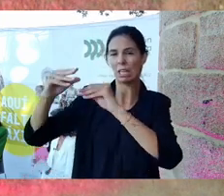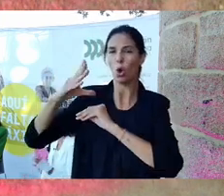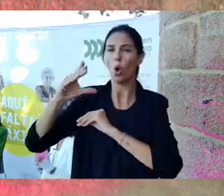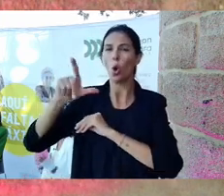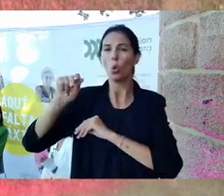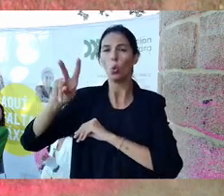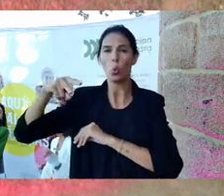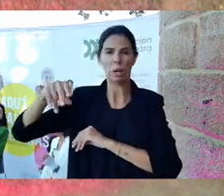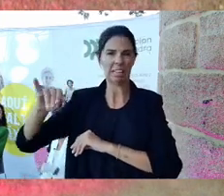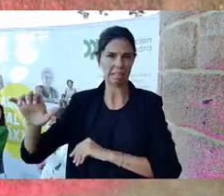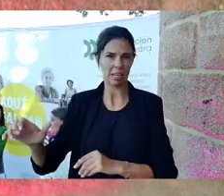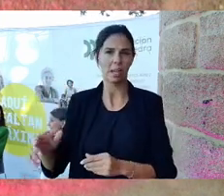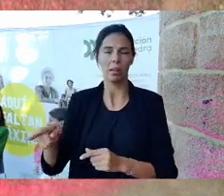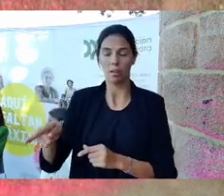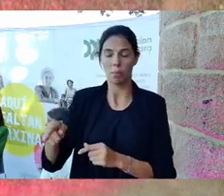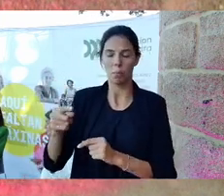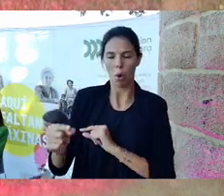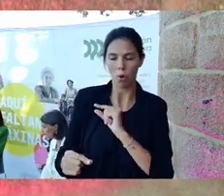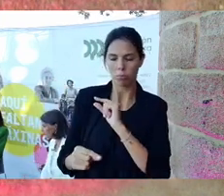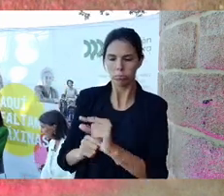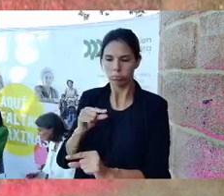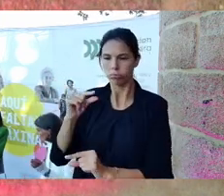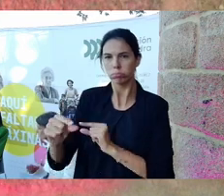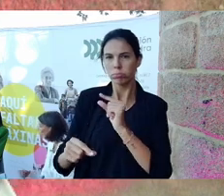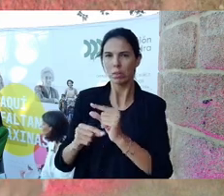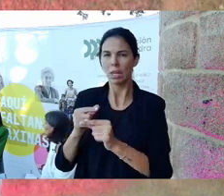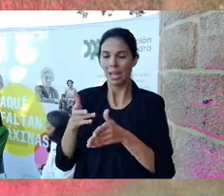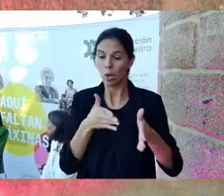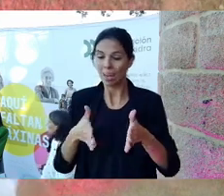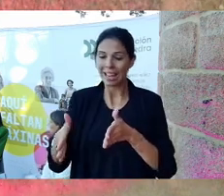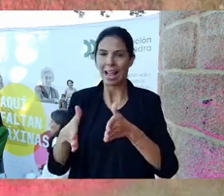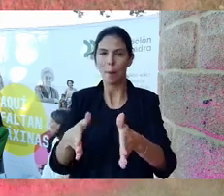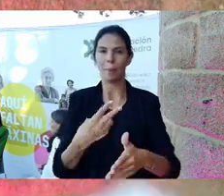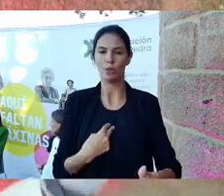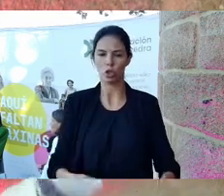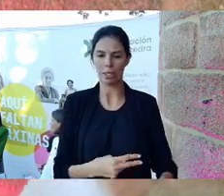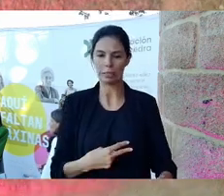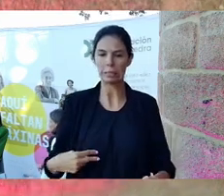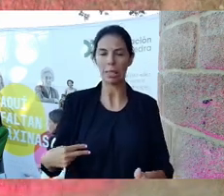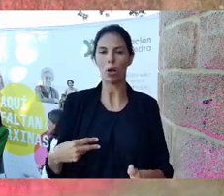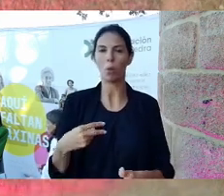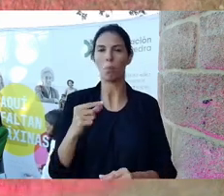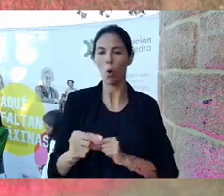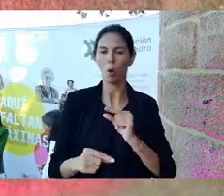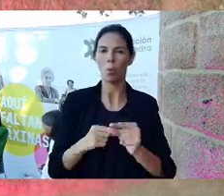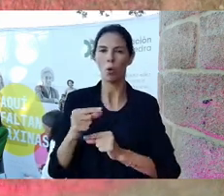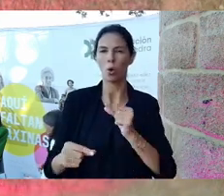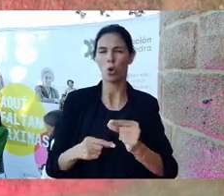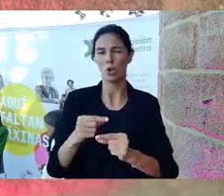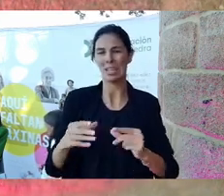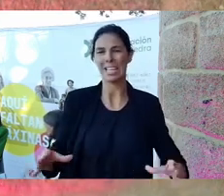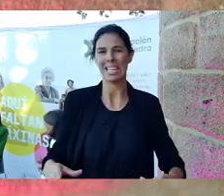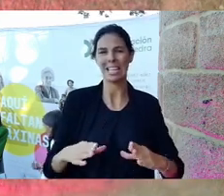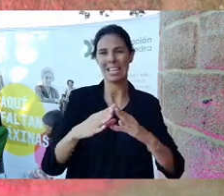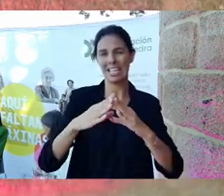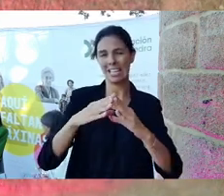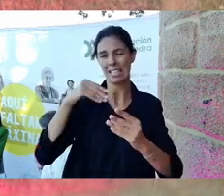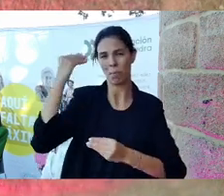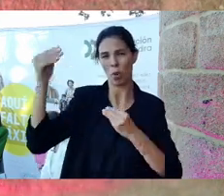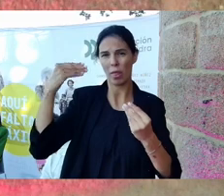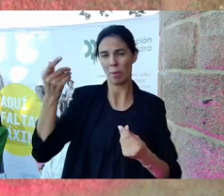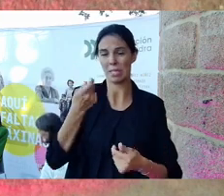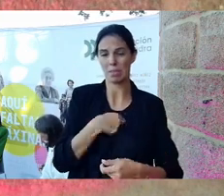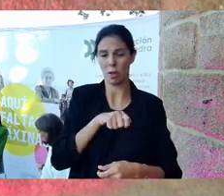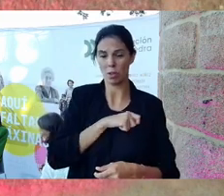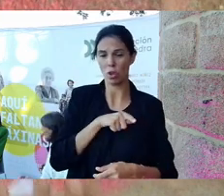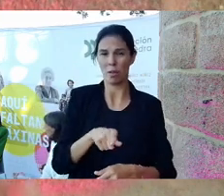monasterio de Cluny, que fue el que paulatinamente y a través del Camino de Santiago destruyó la iglesia mozárabe